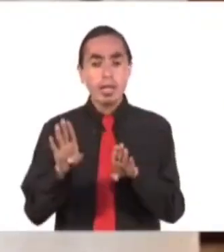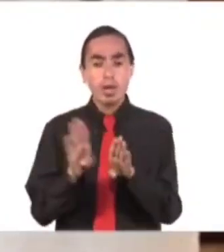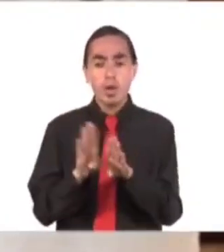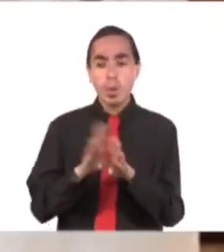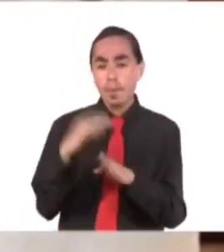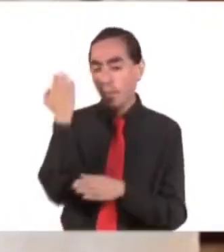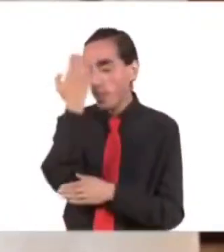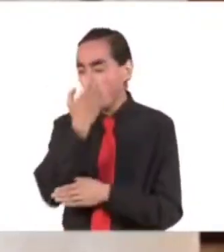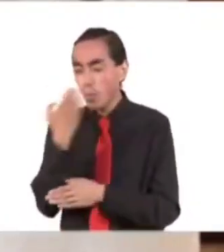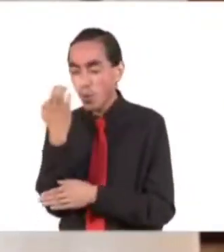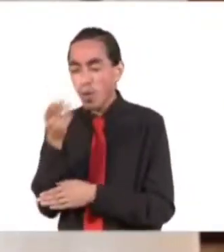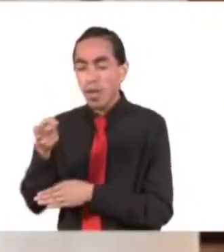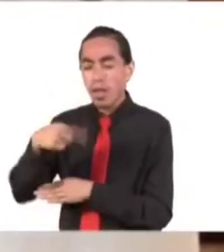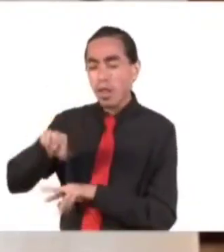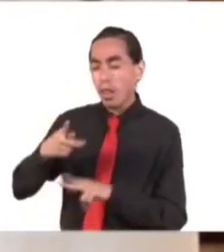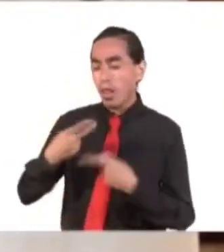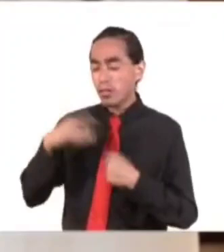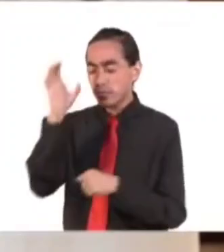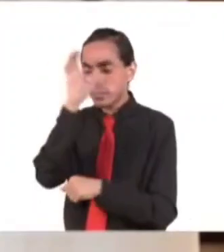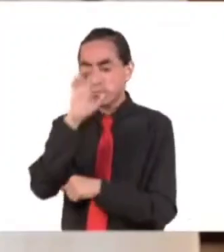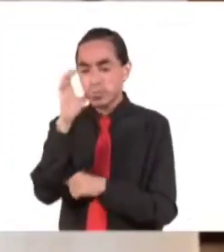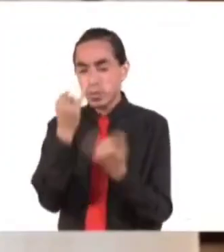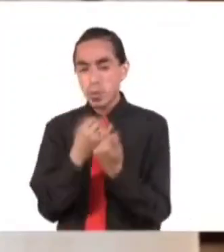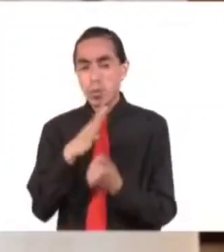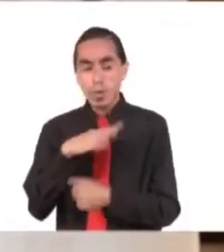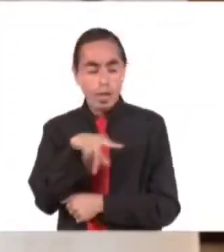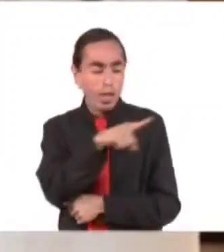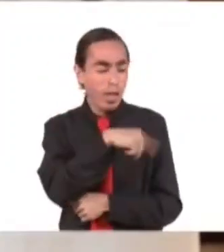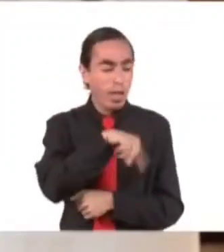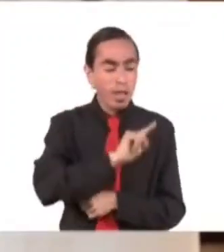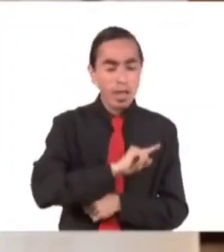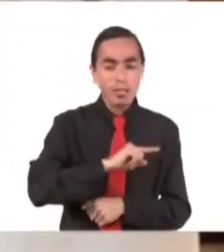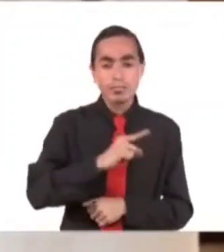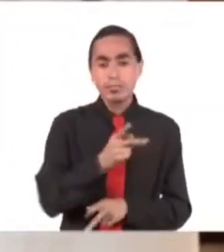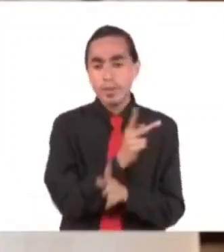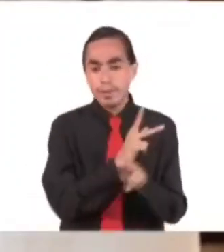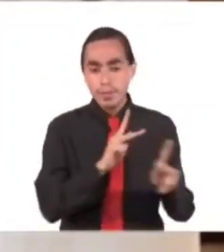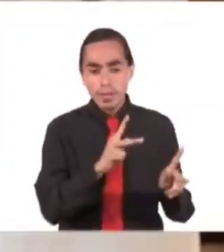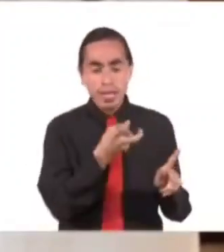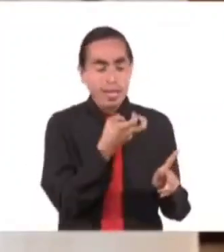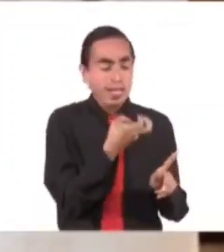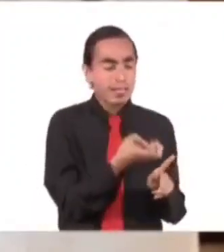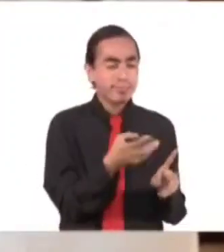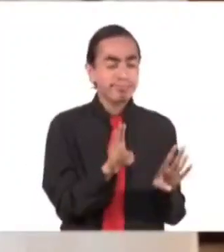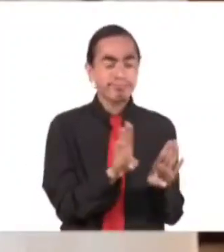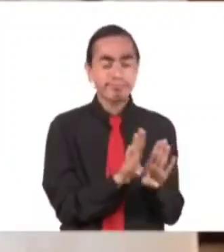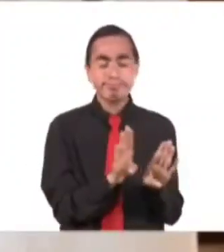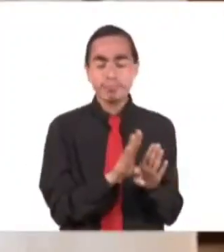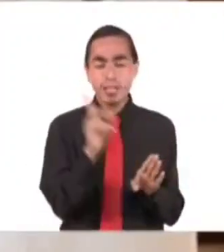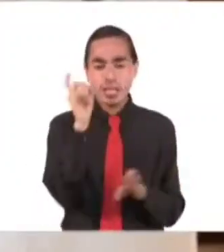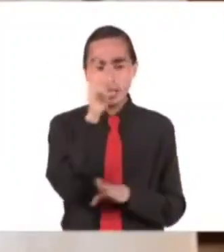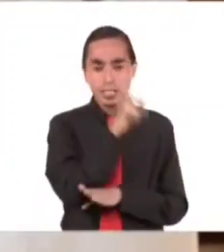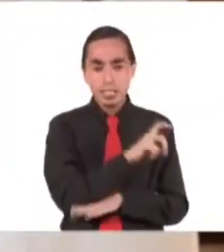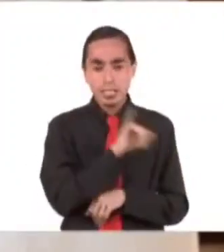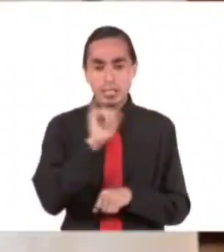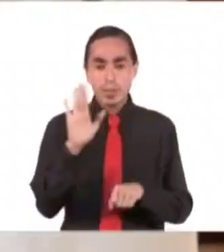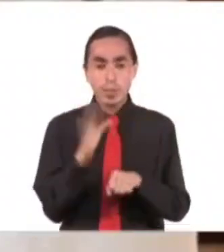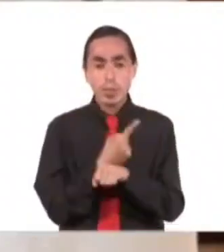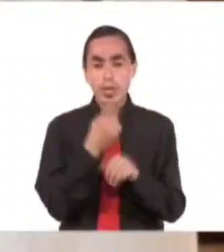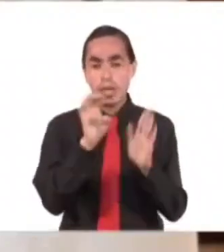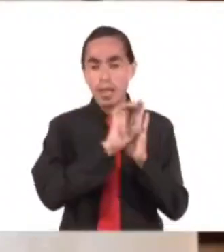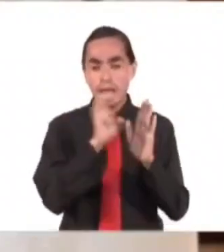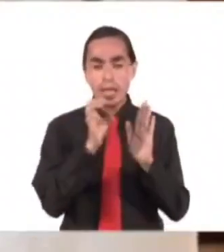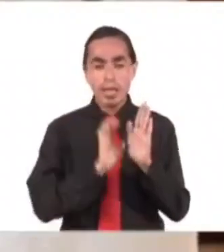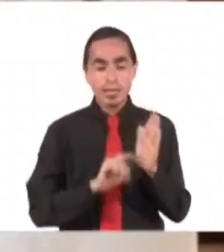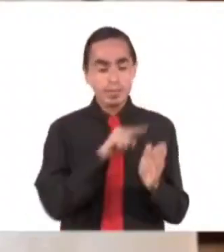científicos, la forma en que está organizado el sector público, hace difícil el intercambio, ¿no? Por ejemplo, que parte